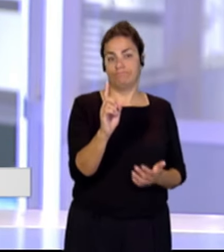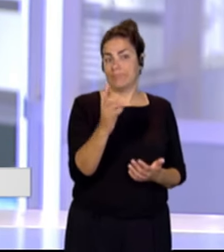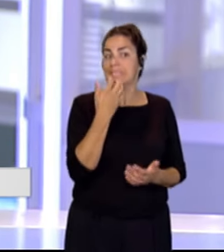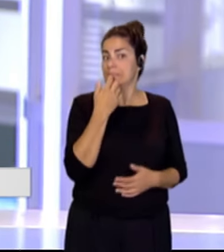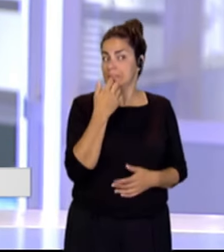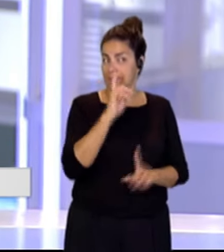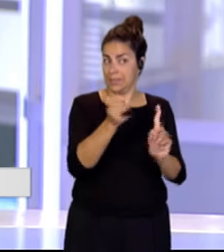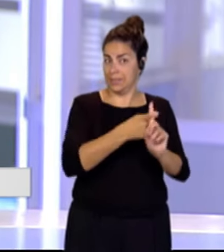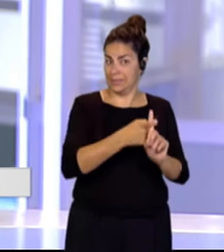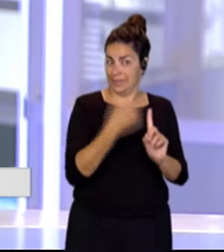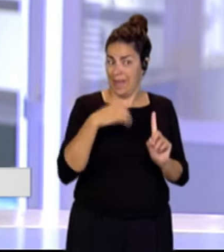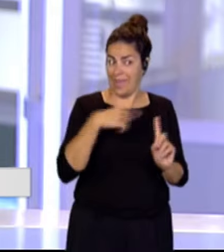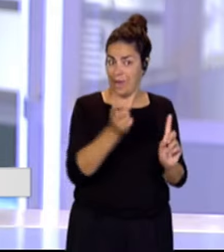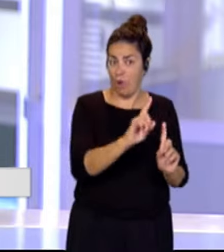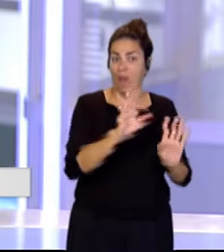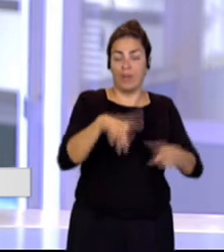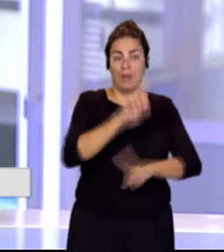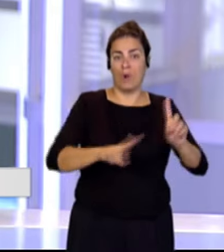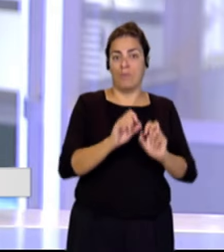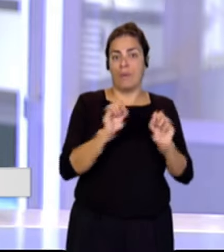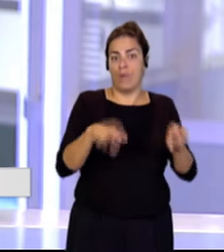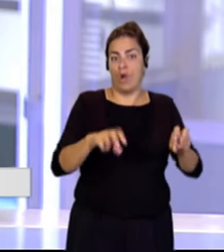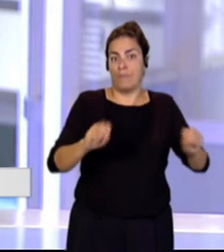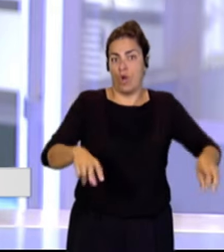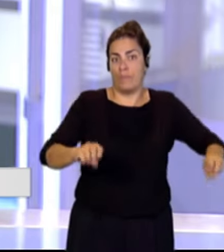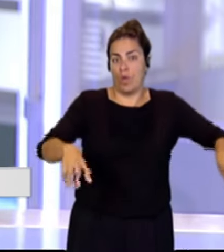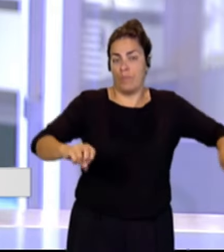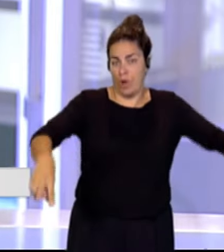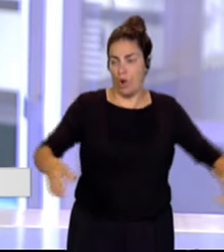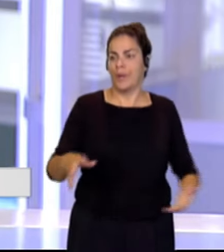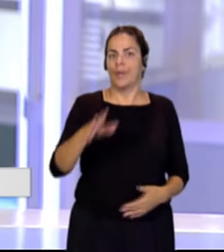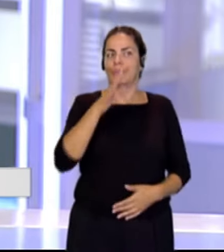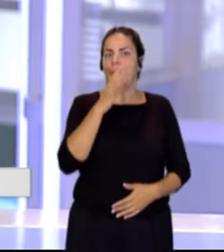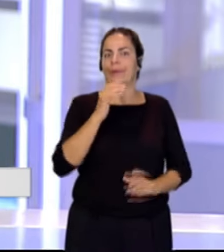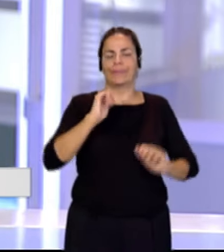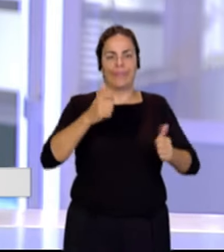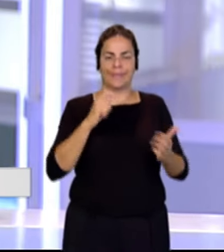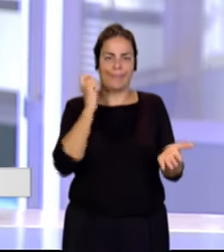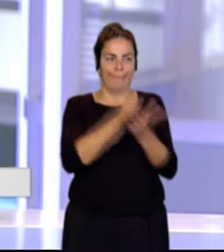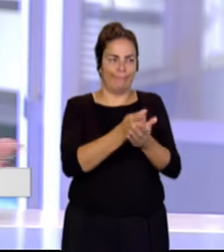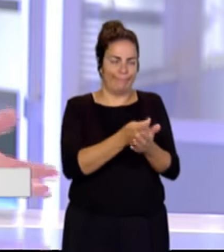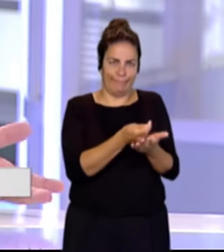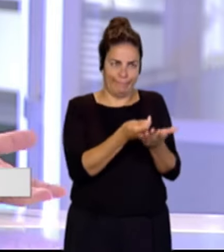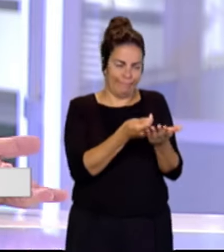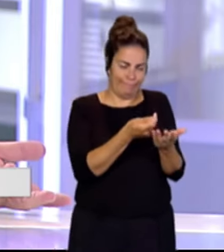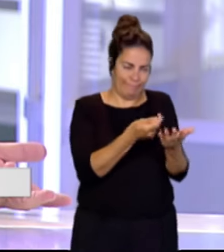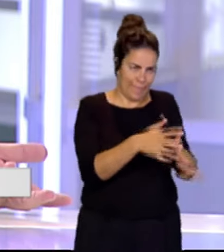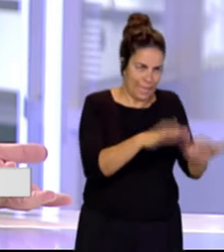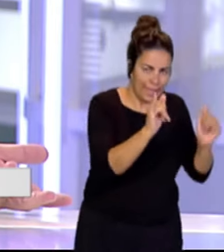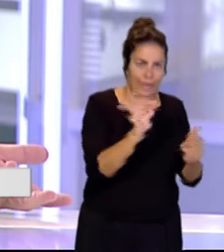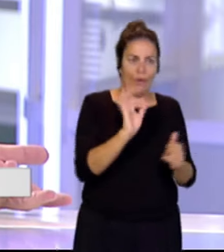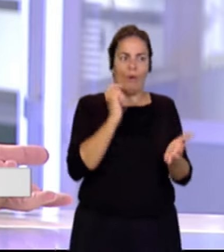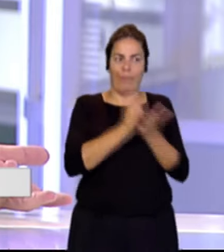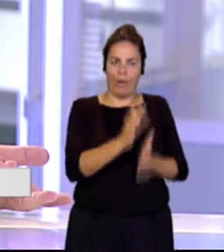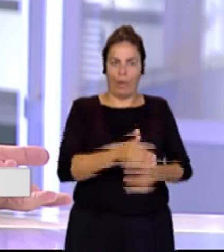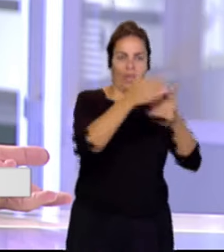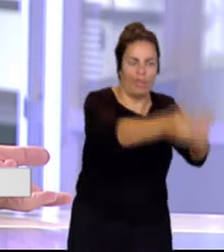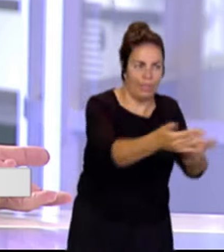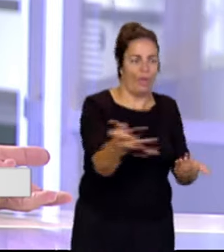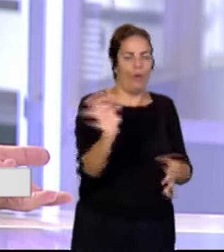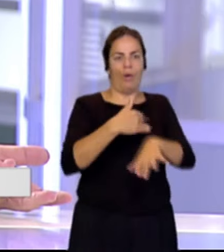Eh pues se van acumulando circunstancias impagos demoras dilaciones y esto es lo que no debe